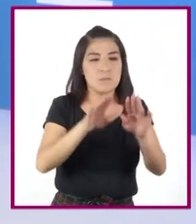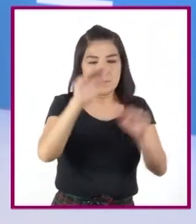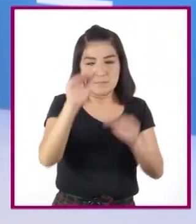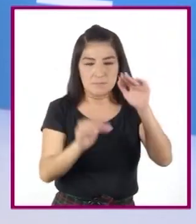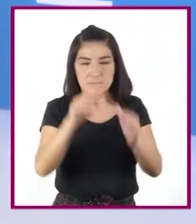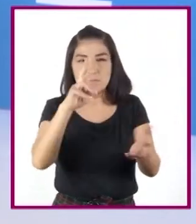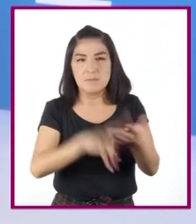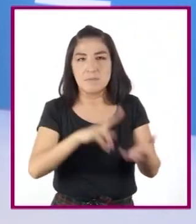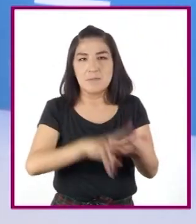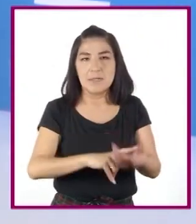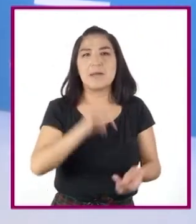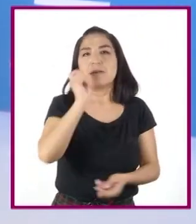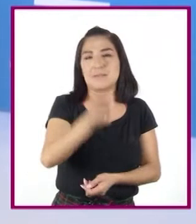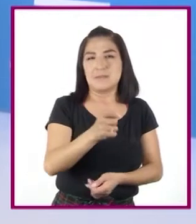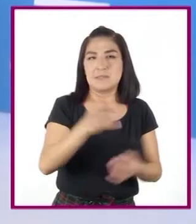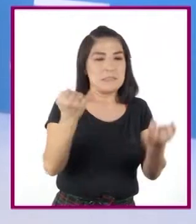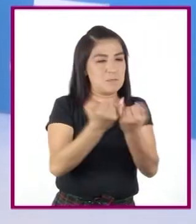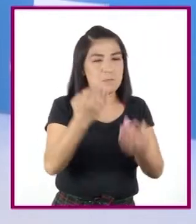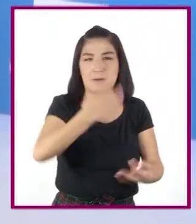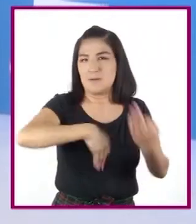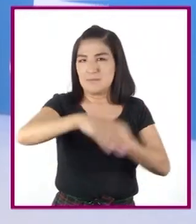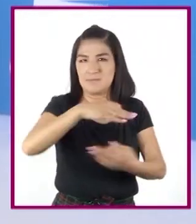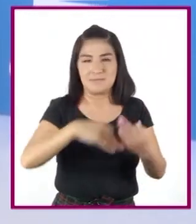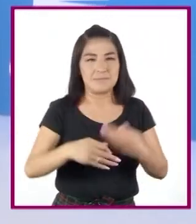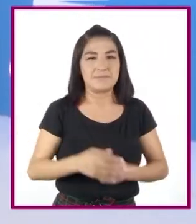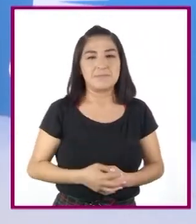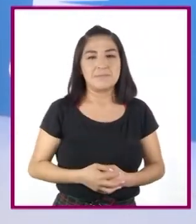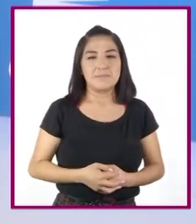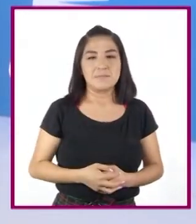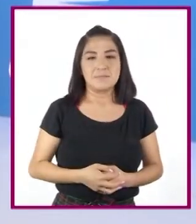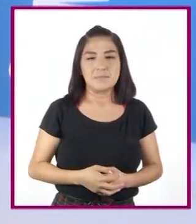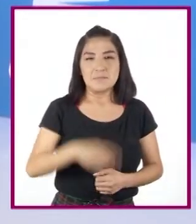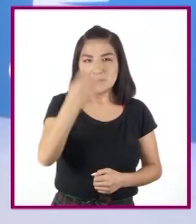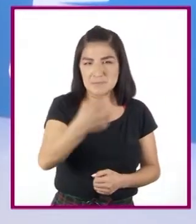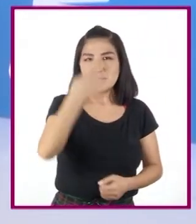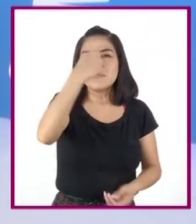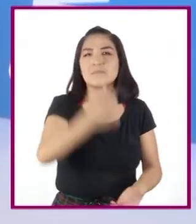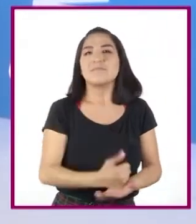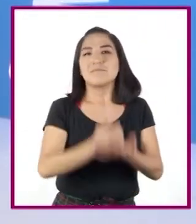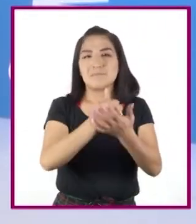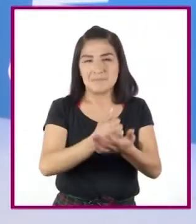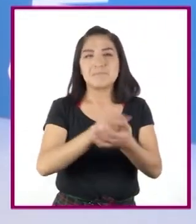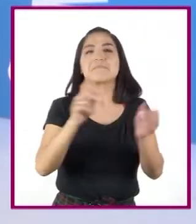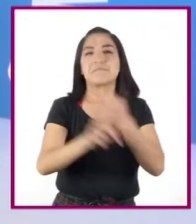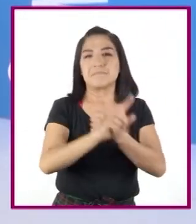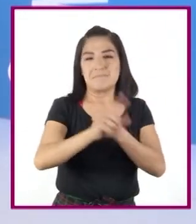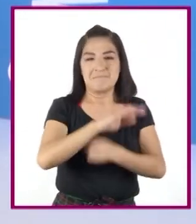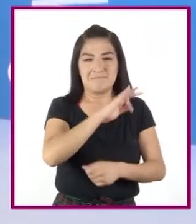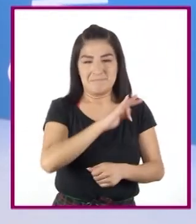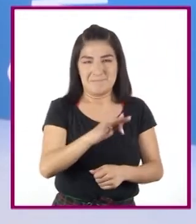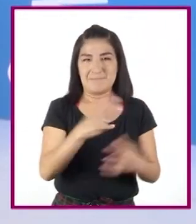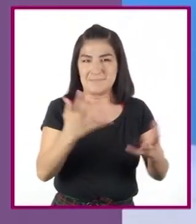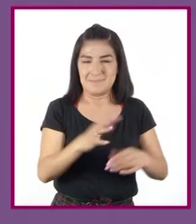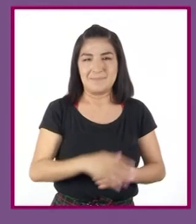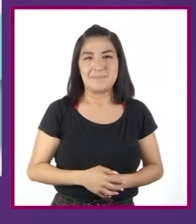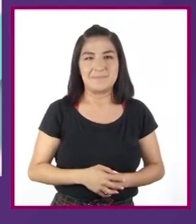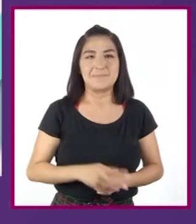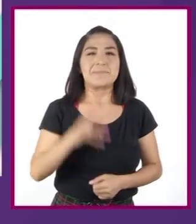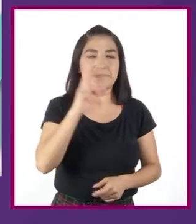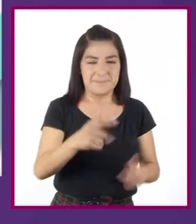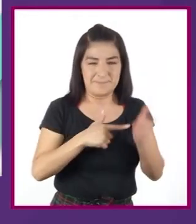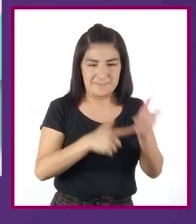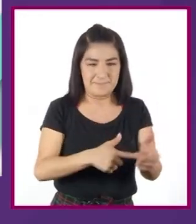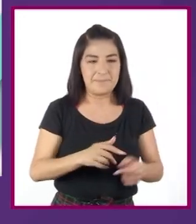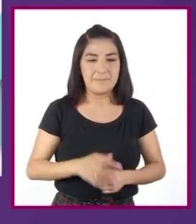se conserva para todos sus valores. Esto nos ayudará a resolver el problema. Sigamos.